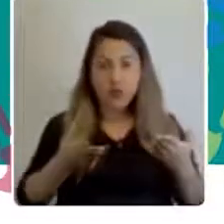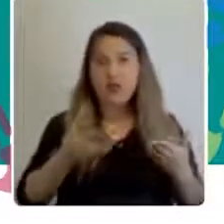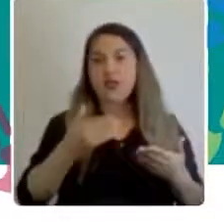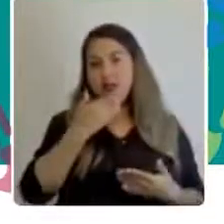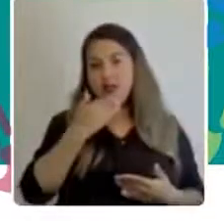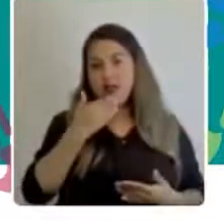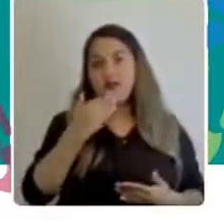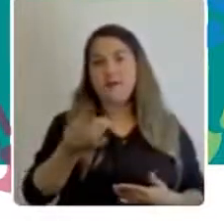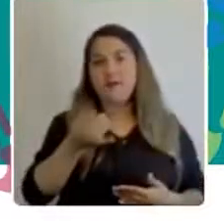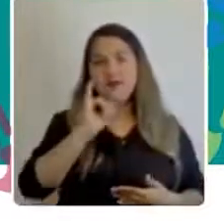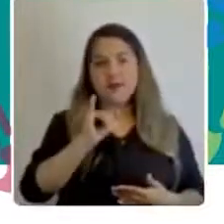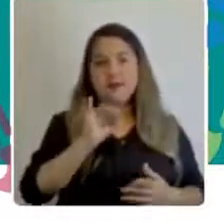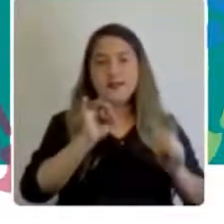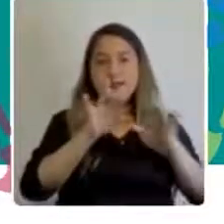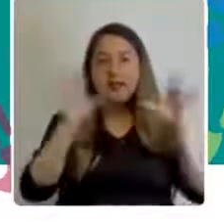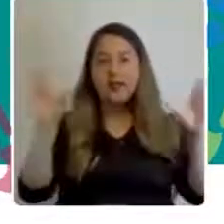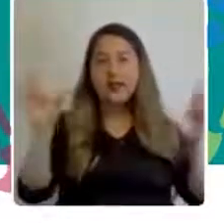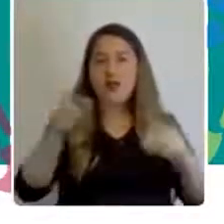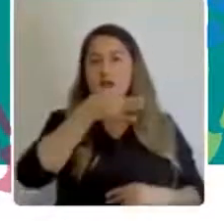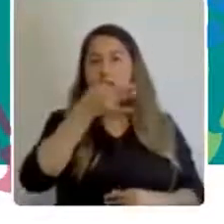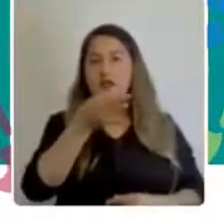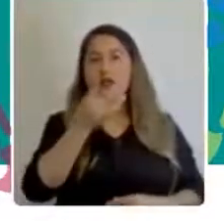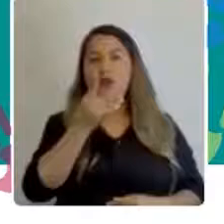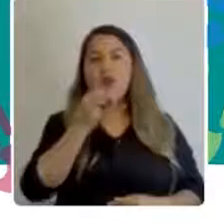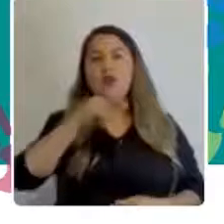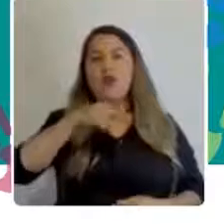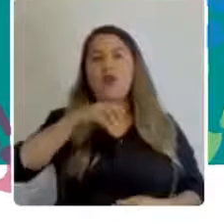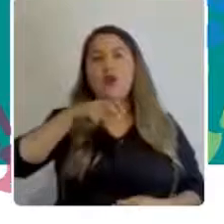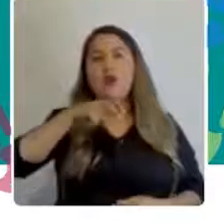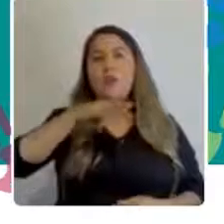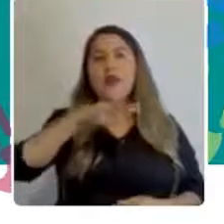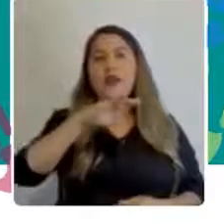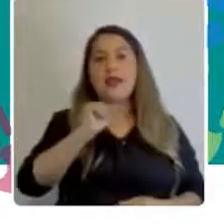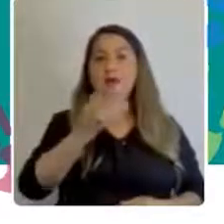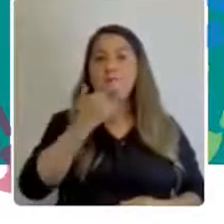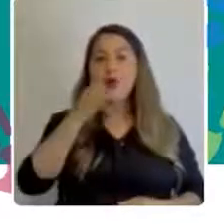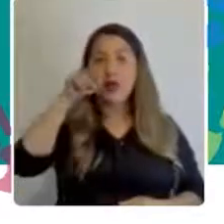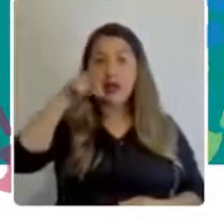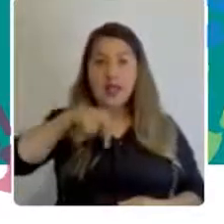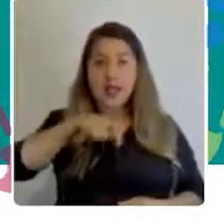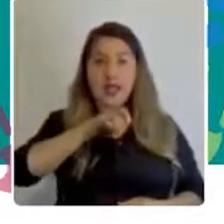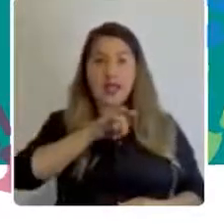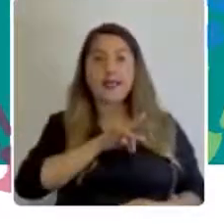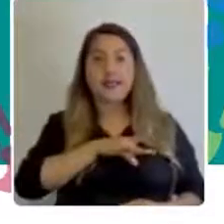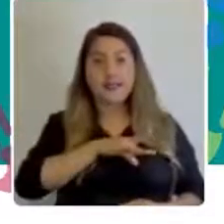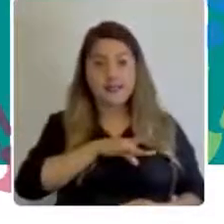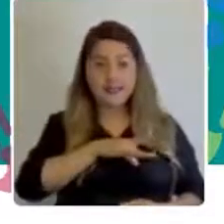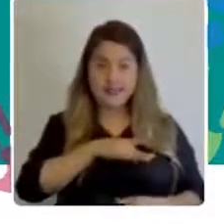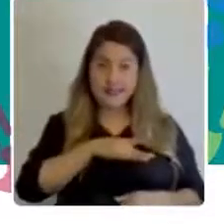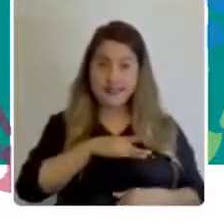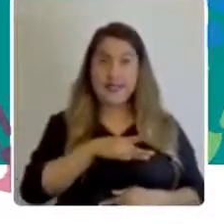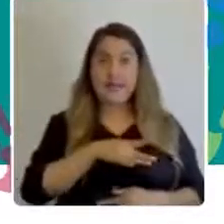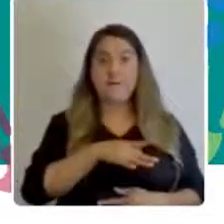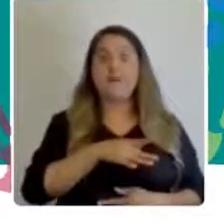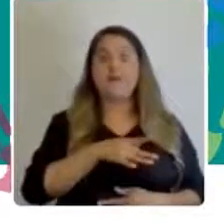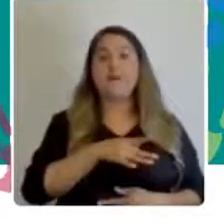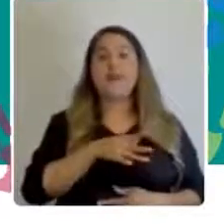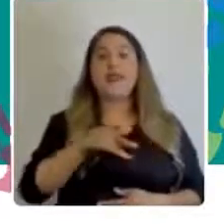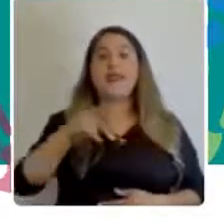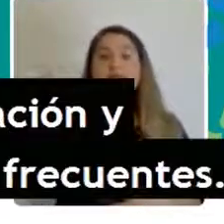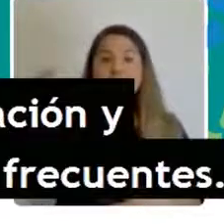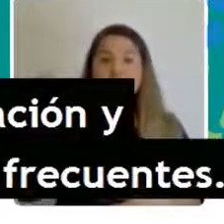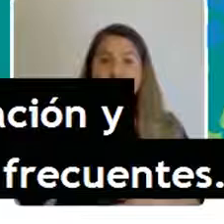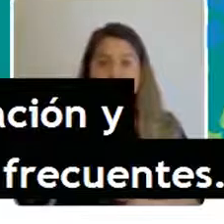también de algo que mencionaba Domenica al final, quisiéramos destacar una noticia, porque aquí en Chile perdón, el Senado